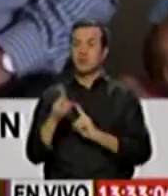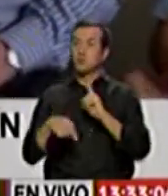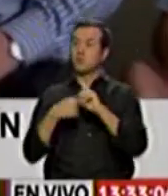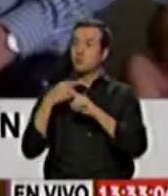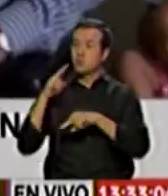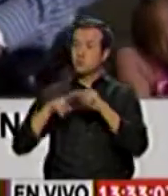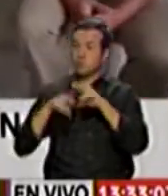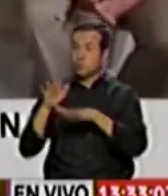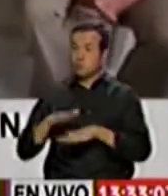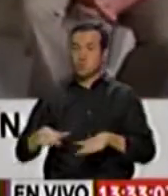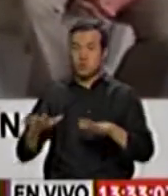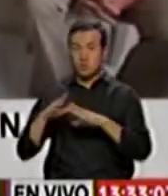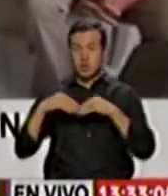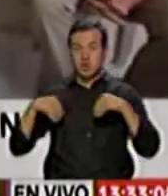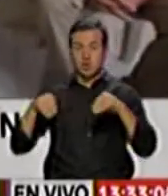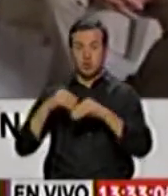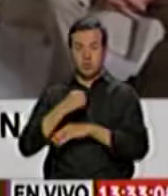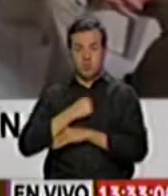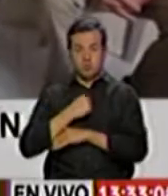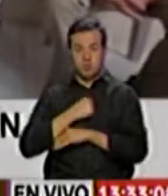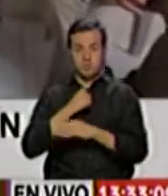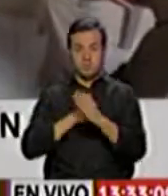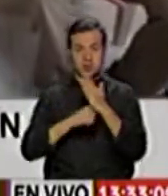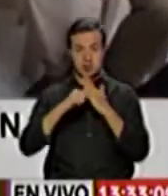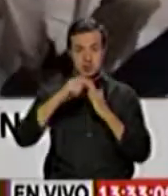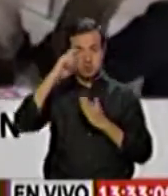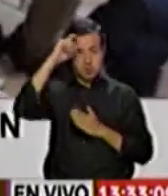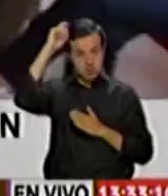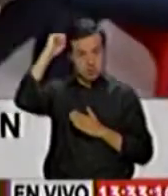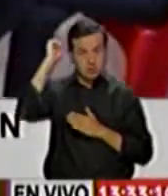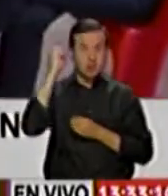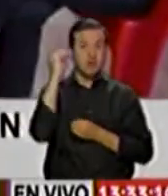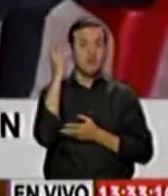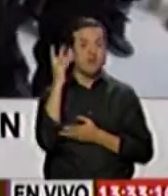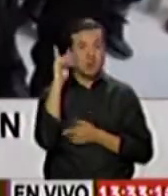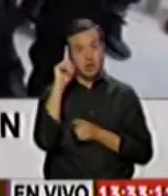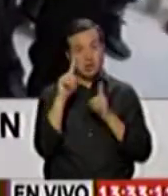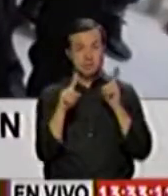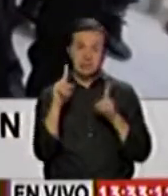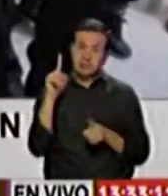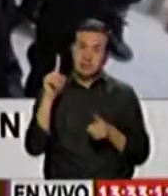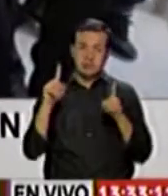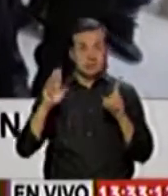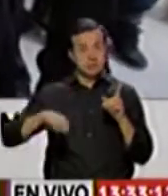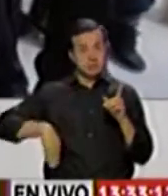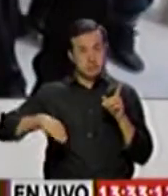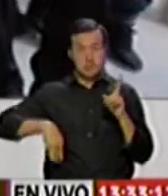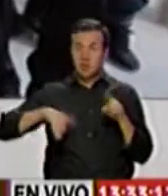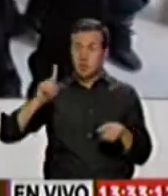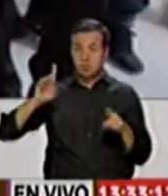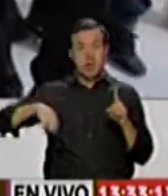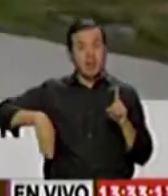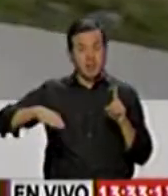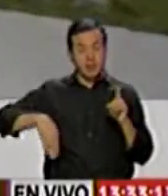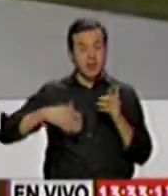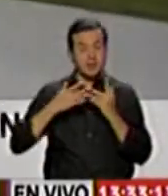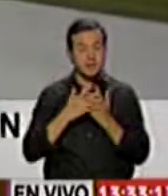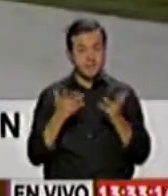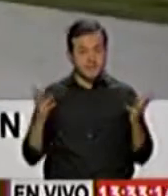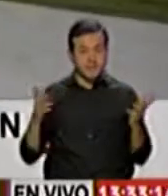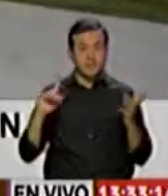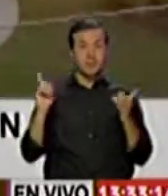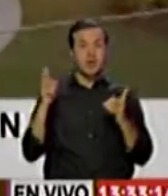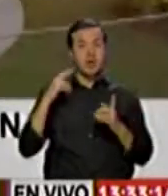en terrenos propios. El ministro Javier Torres reconoció que ha existido retrasos en la construcción de soluciones habitacionales. Una